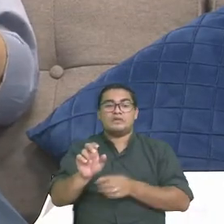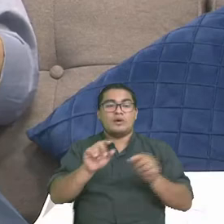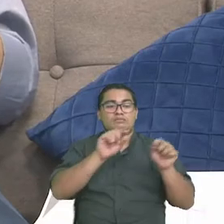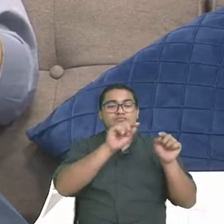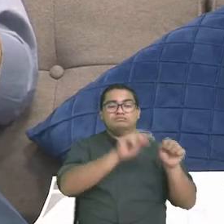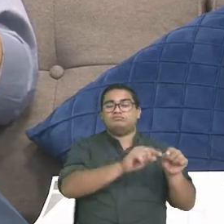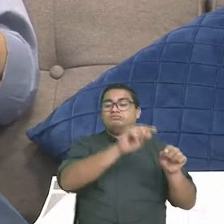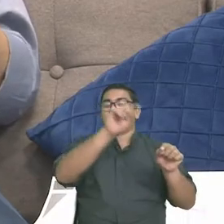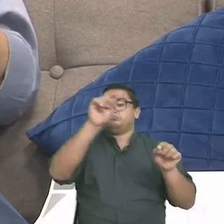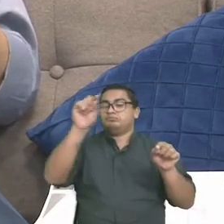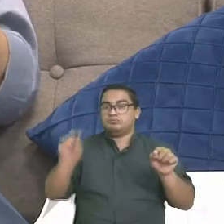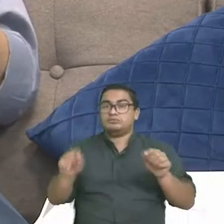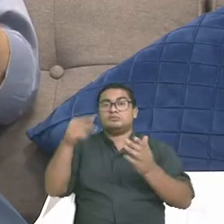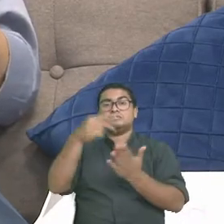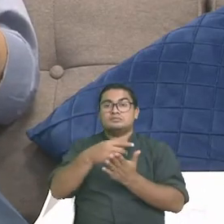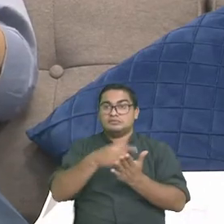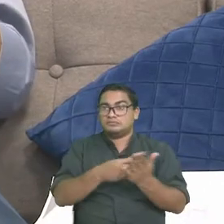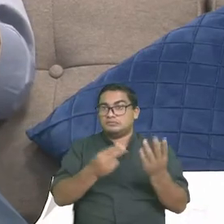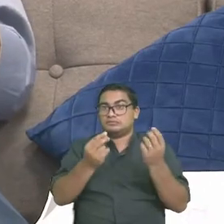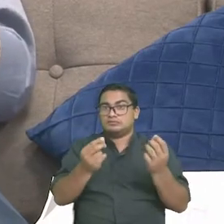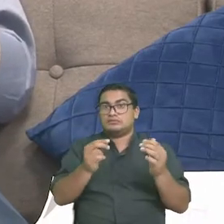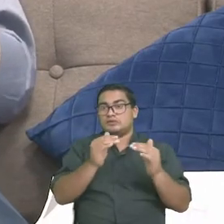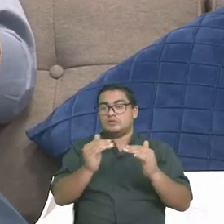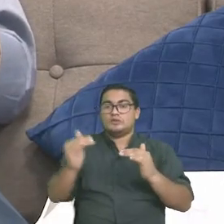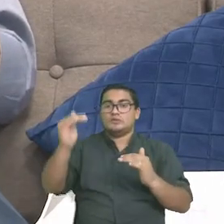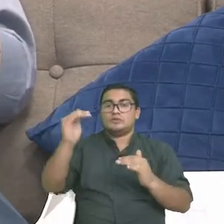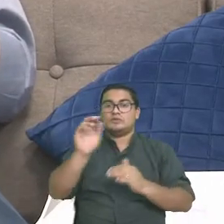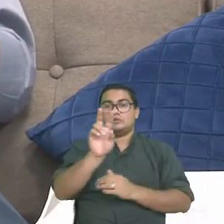en el presupuesto general de la República del